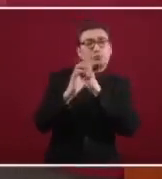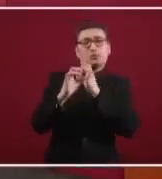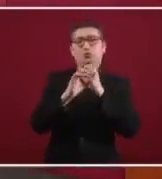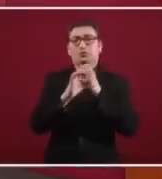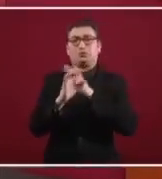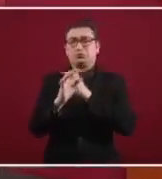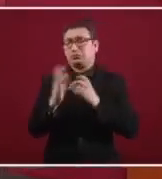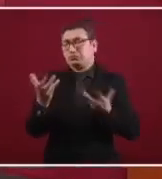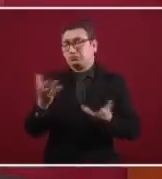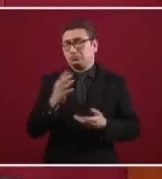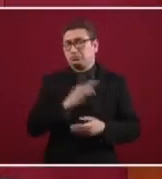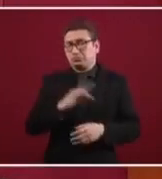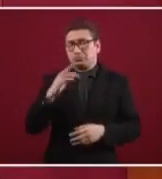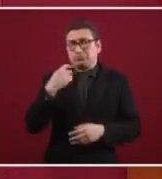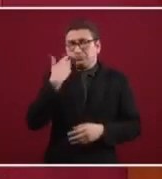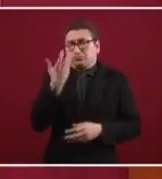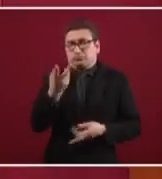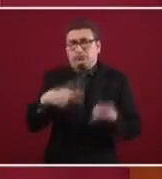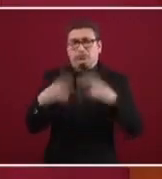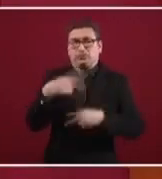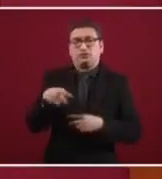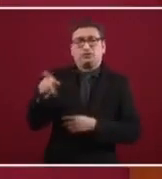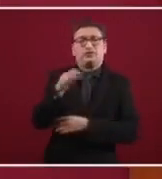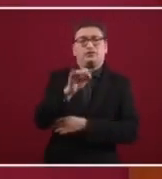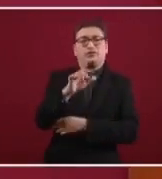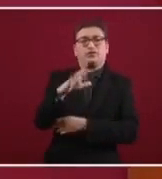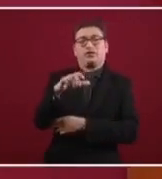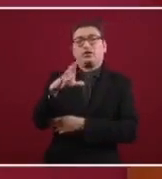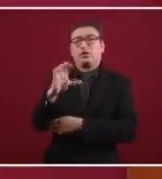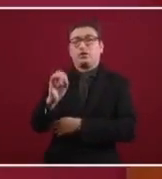Hay un flautista franco que es